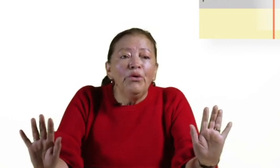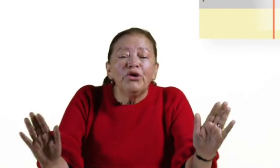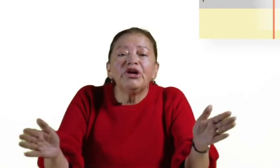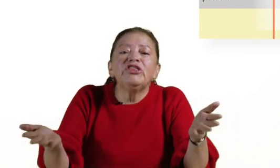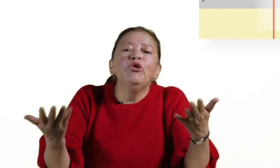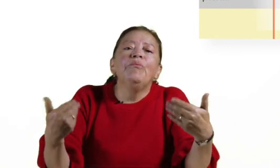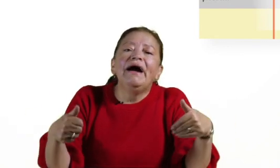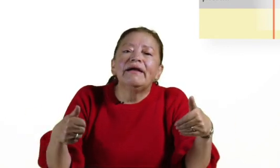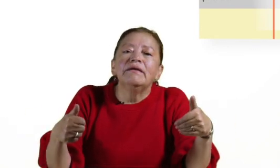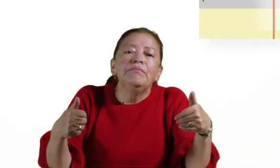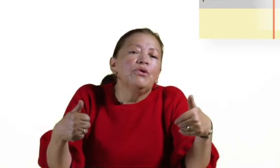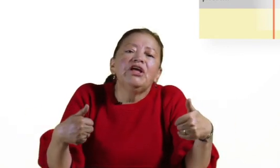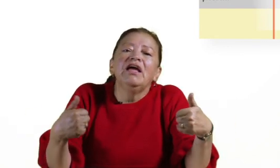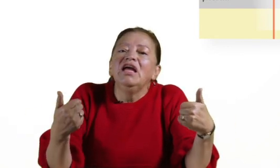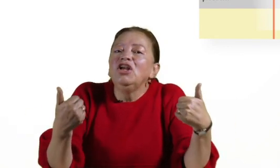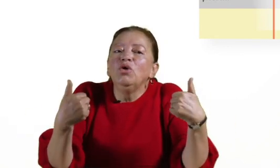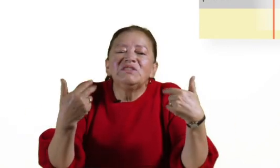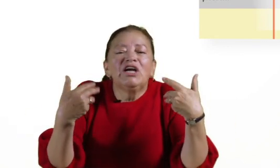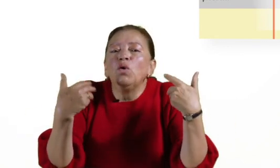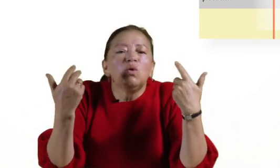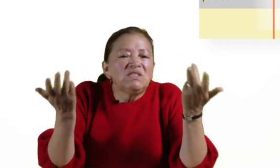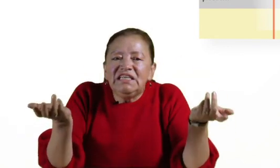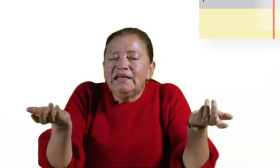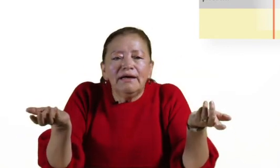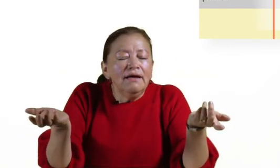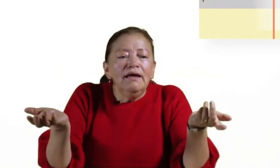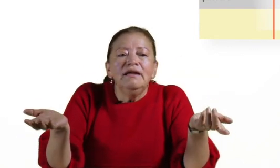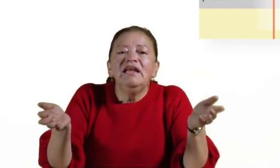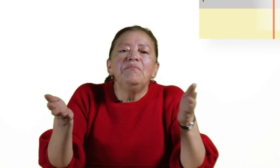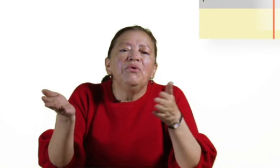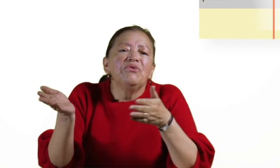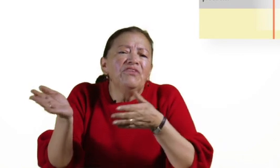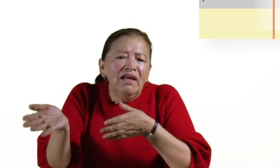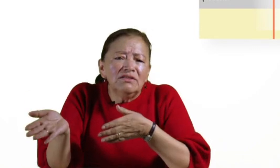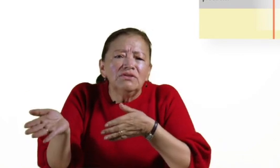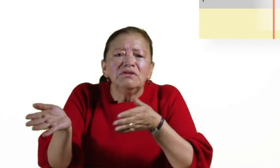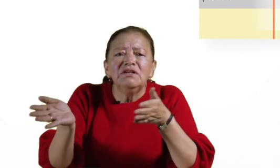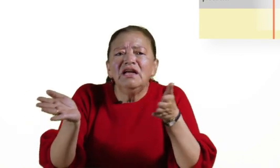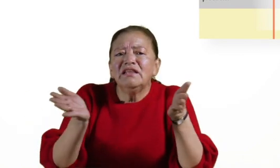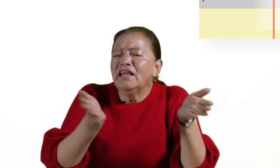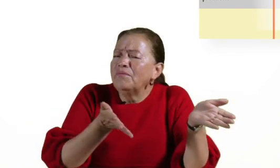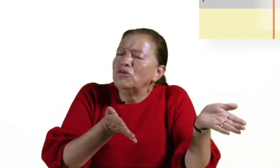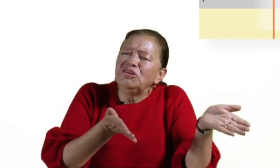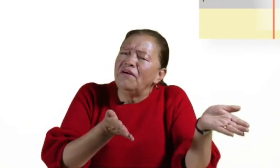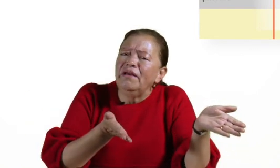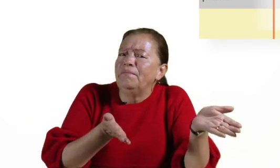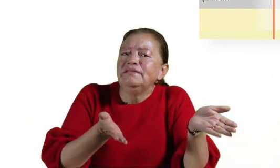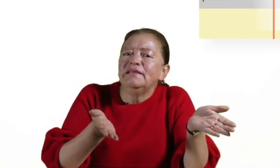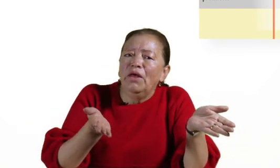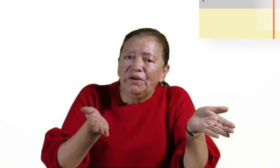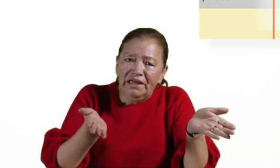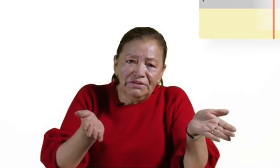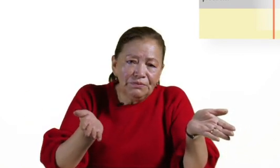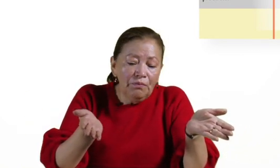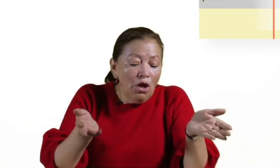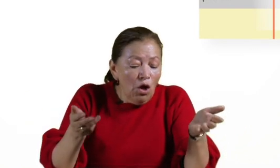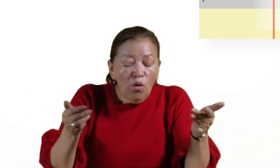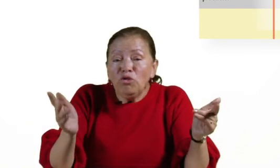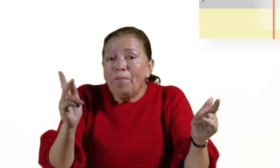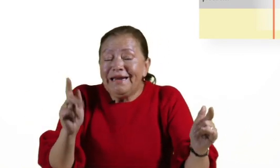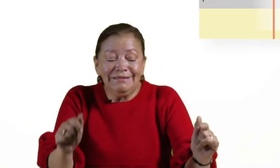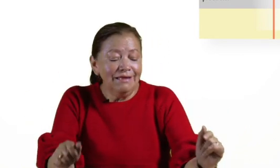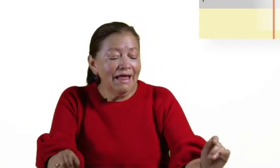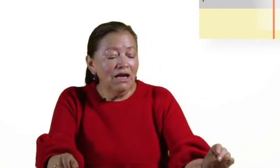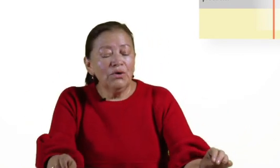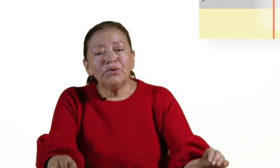de cómo retomar, porque no se conocía ni el proceso, ni el término se había pensado en eso.